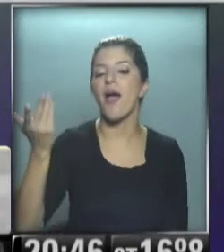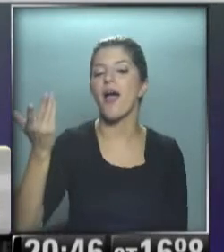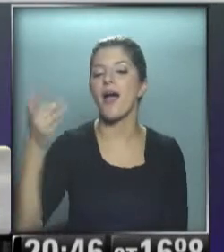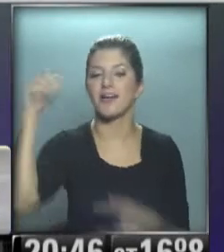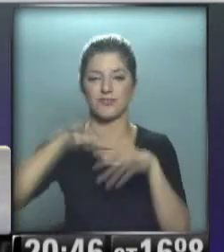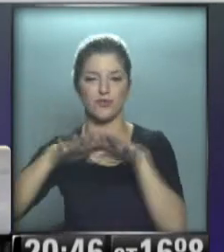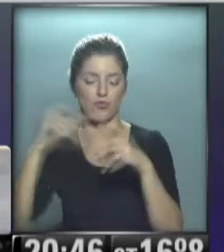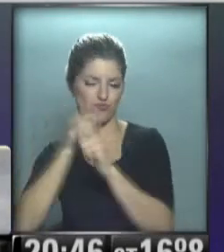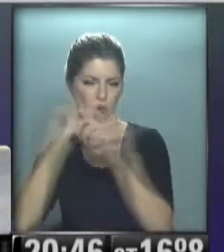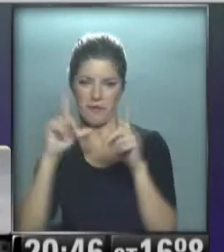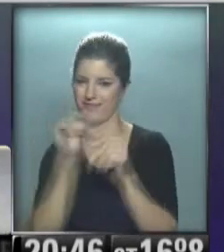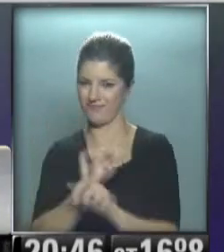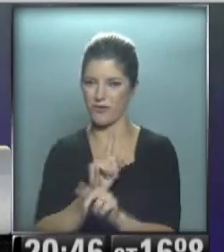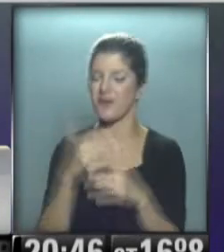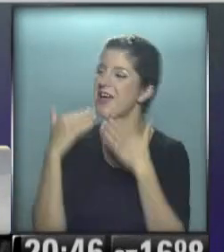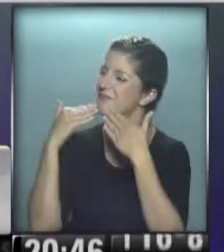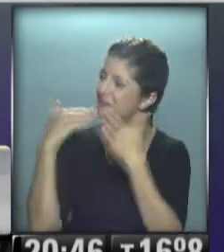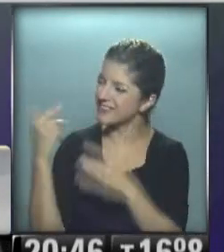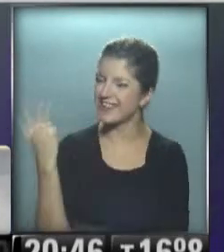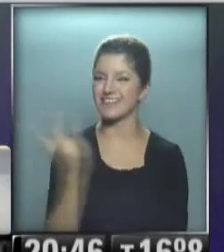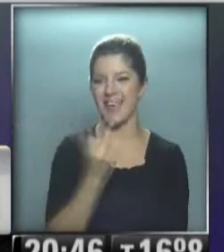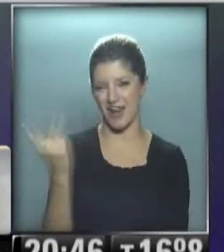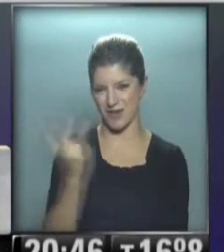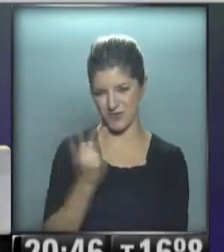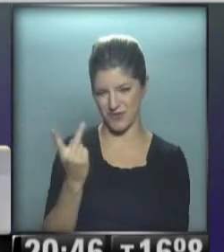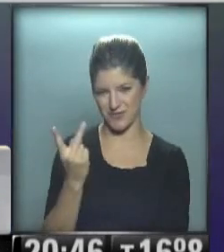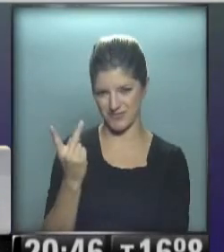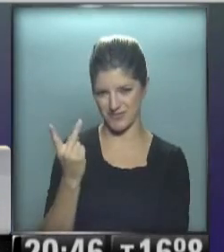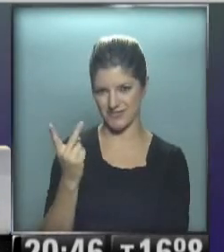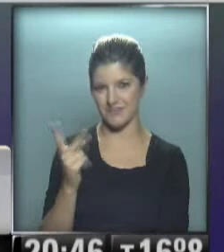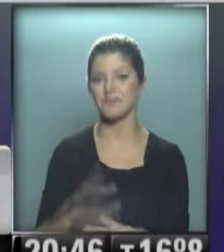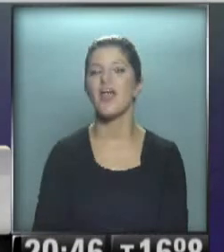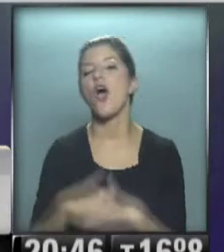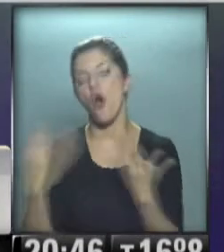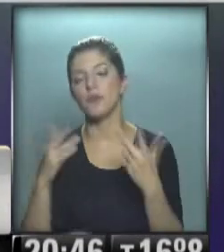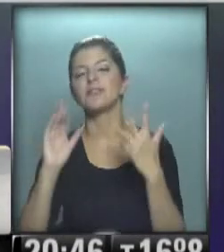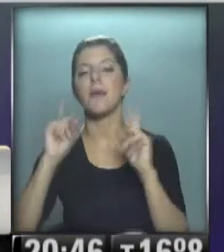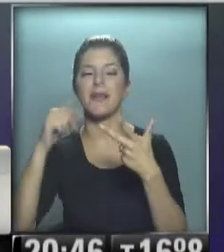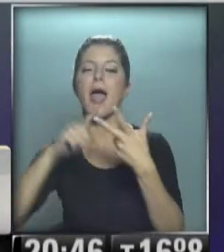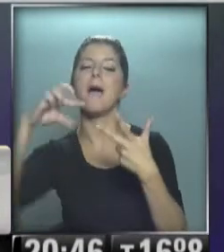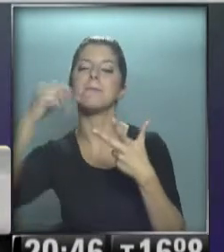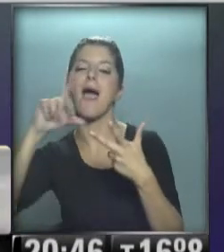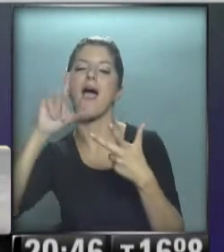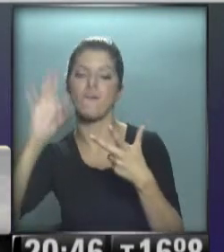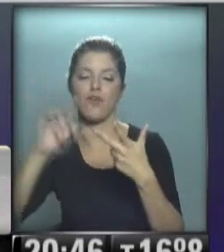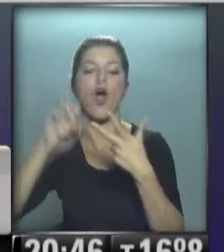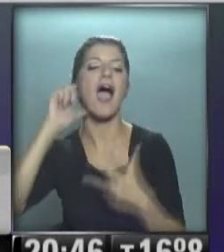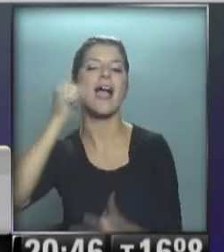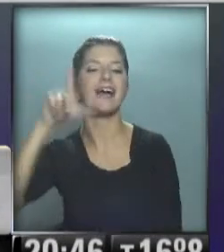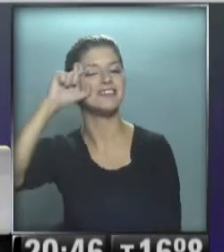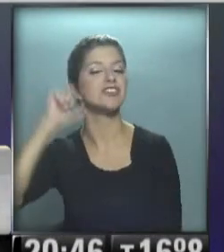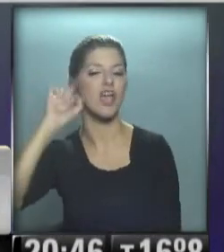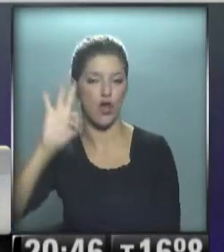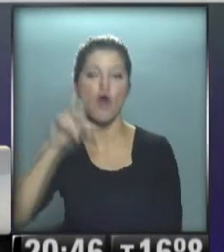en esta Copa. Muy bien, muchas gracias a Pablo Tiburci, Maximiliano Steinmann, por supuesto a Pablo Viña, al Gallego Fernández, en trocaso a todo